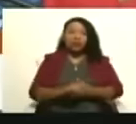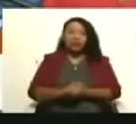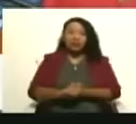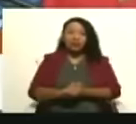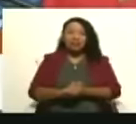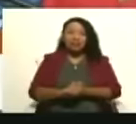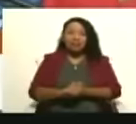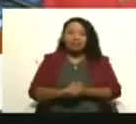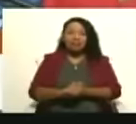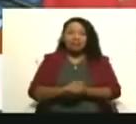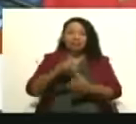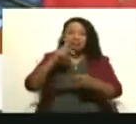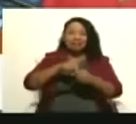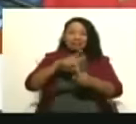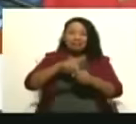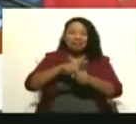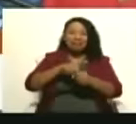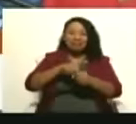petróleo y gas